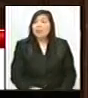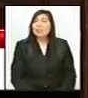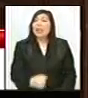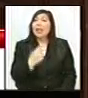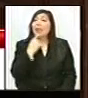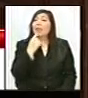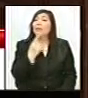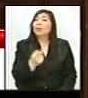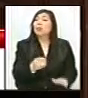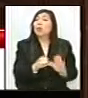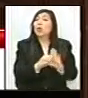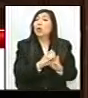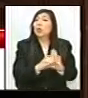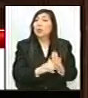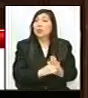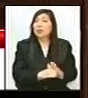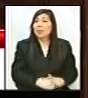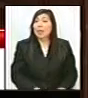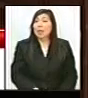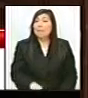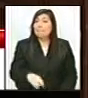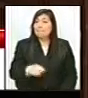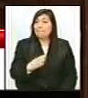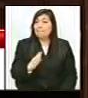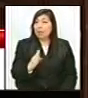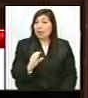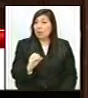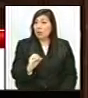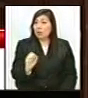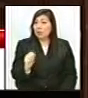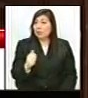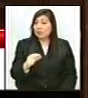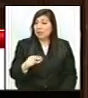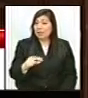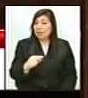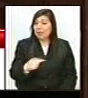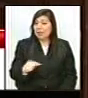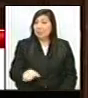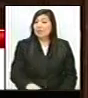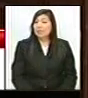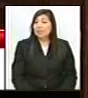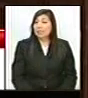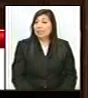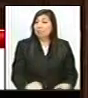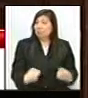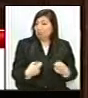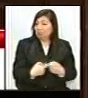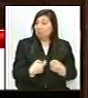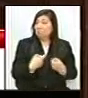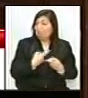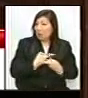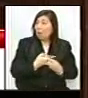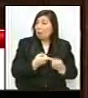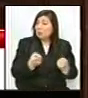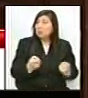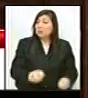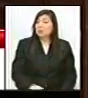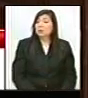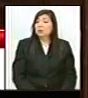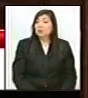denuncia constitucional del doctor Pablo Sánchez, sin embargo nos hemos enterado por medio de las redes, por medio de la cual ha sido difundida, y